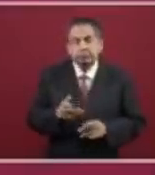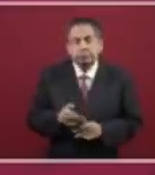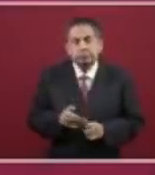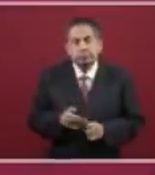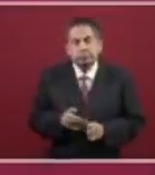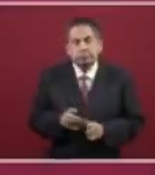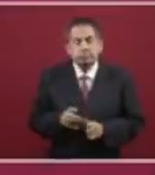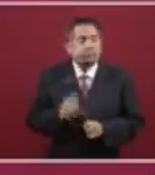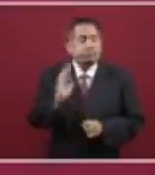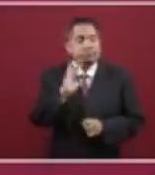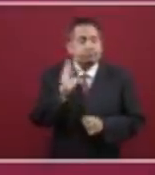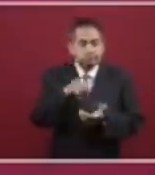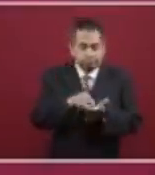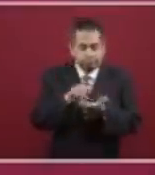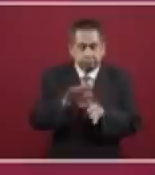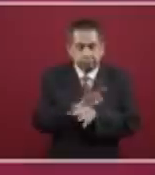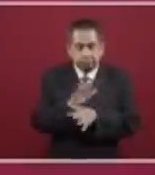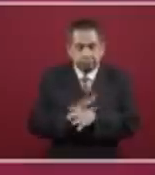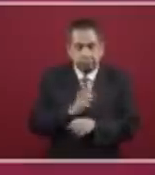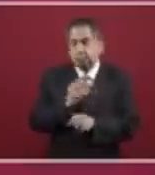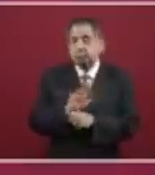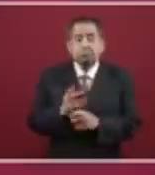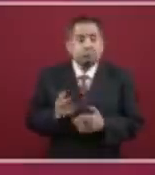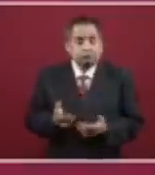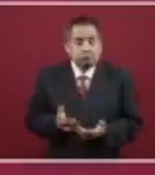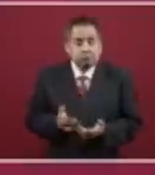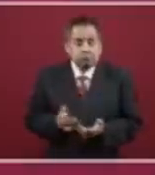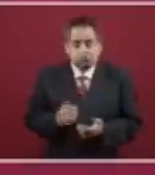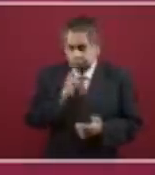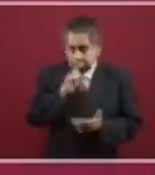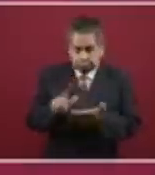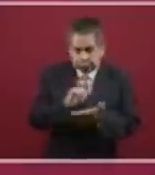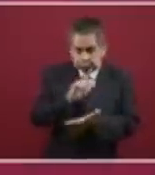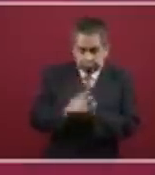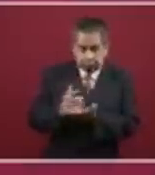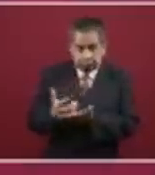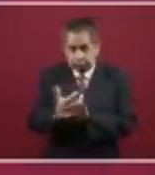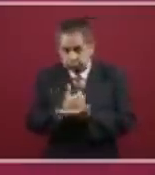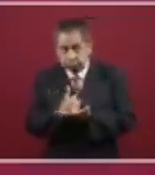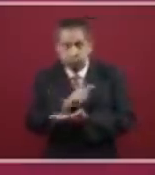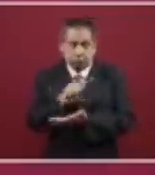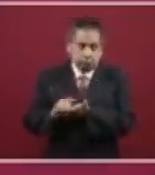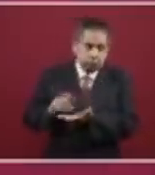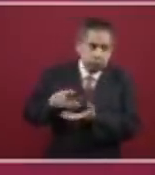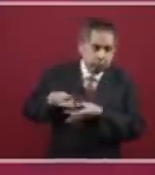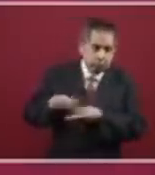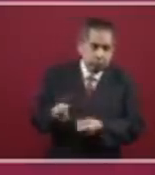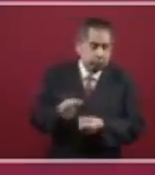si hay una modificación tanto a la ley de ingresos como al presupuesto,